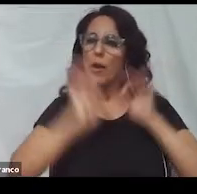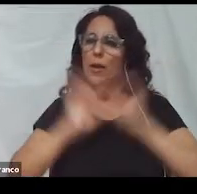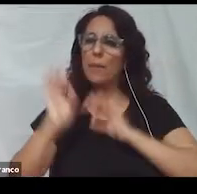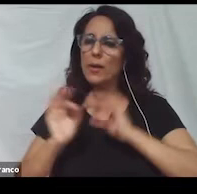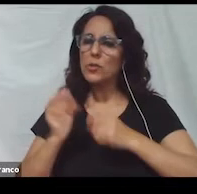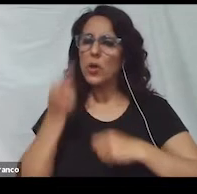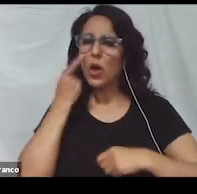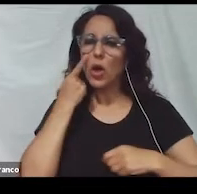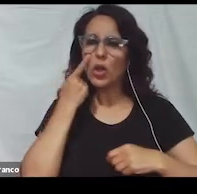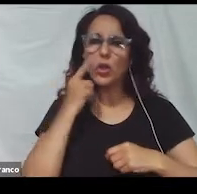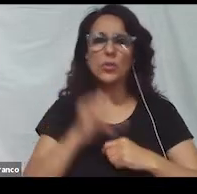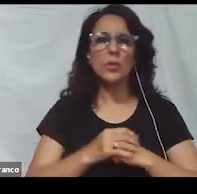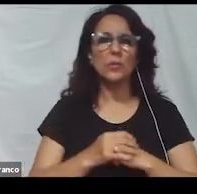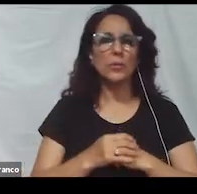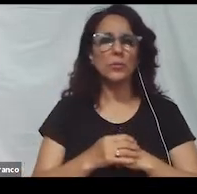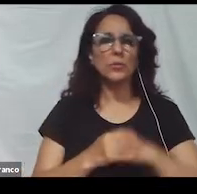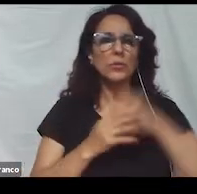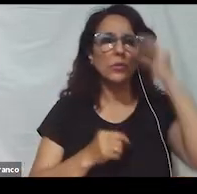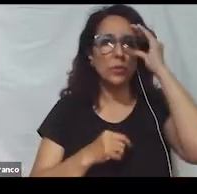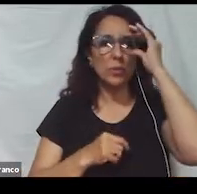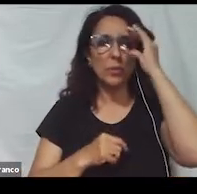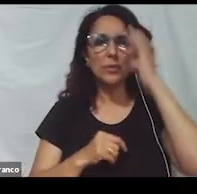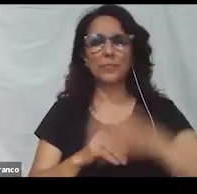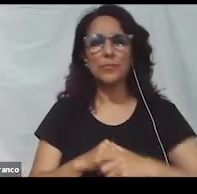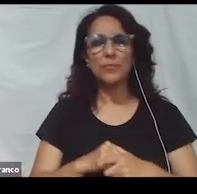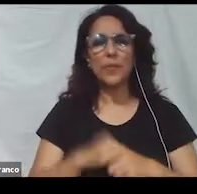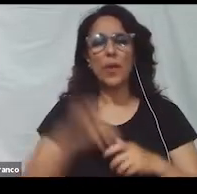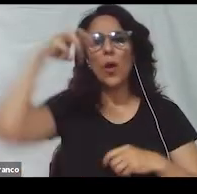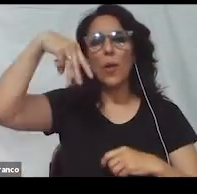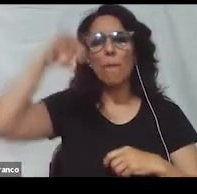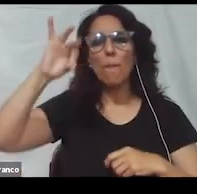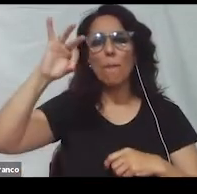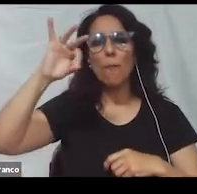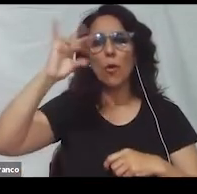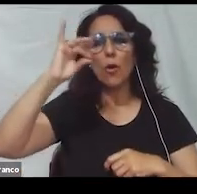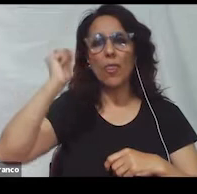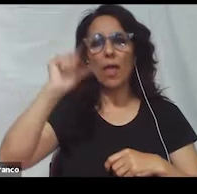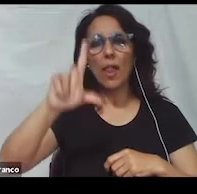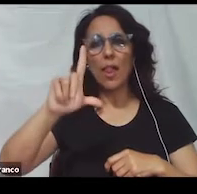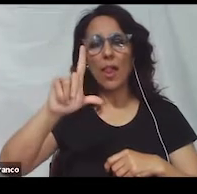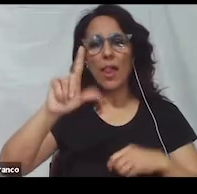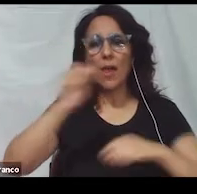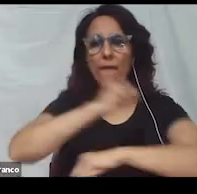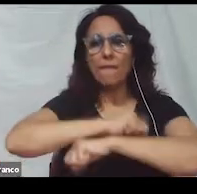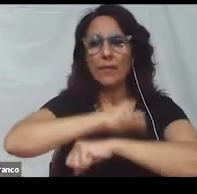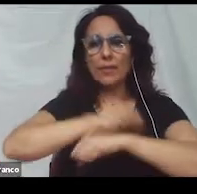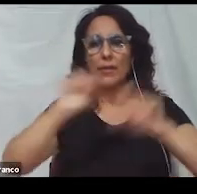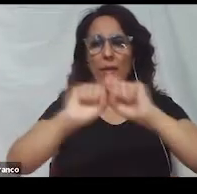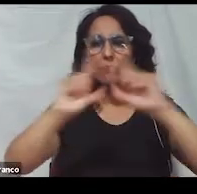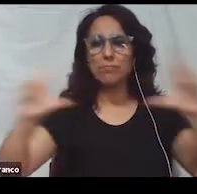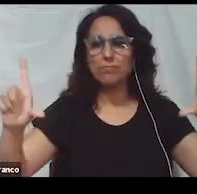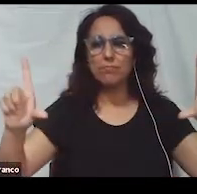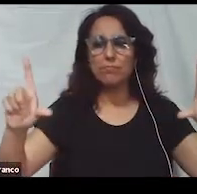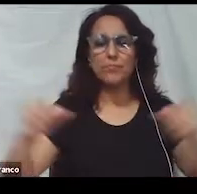usualmente lo conocemos como pop-up, o la ventana modal que se abre. Modal se le dice porque la ventana